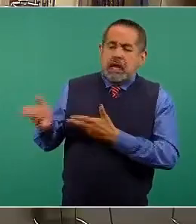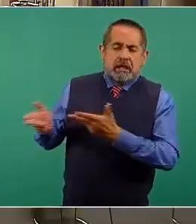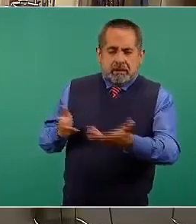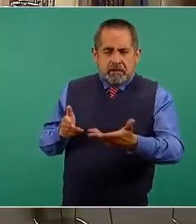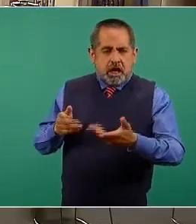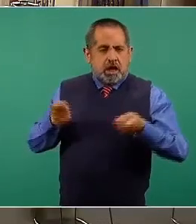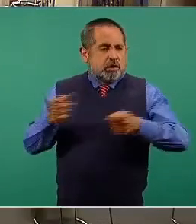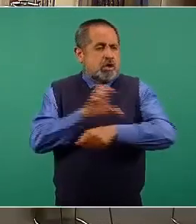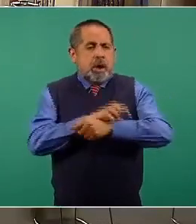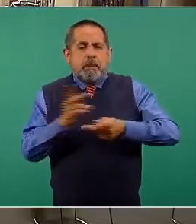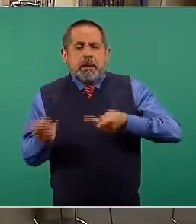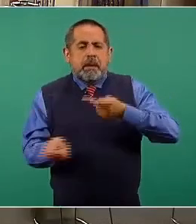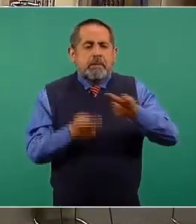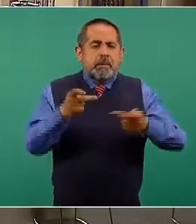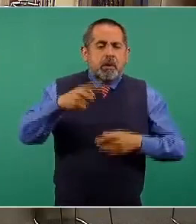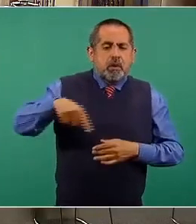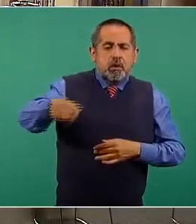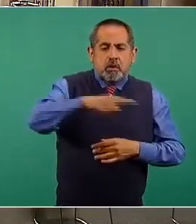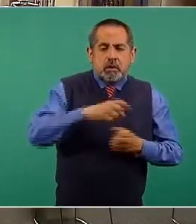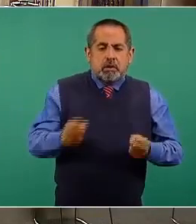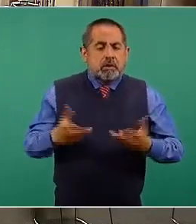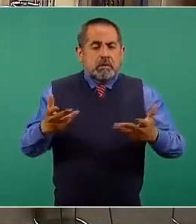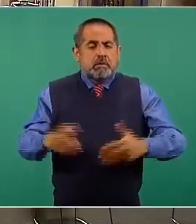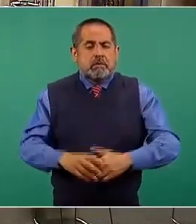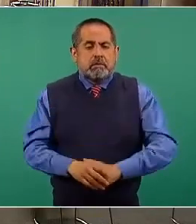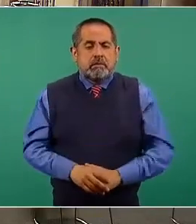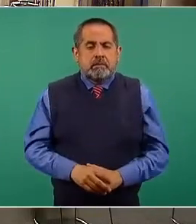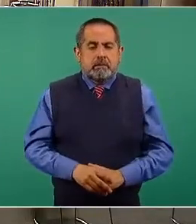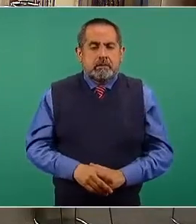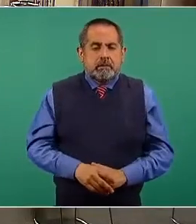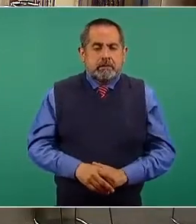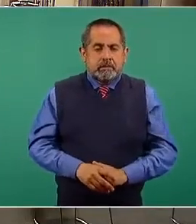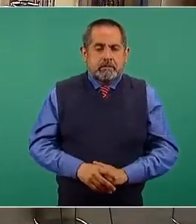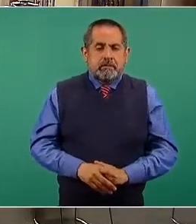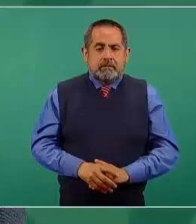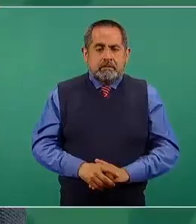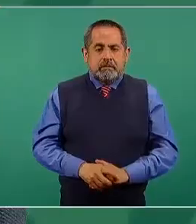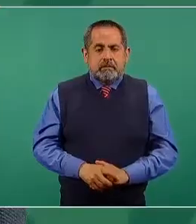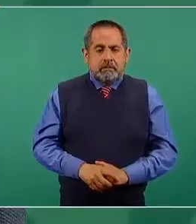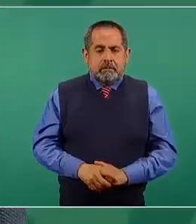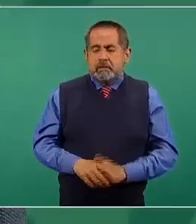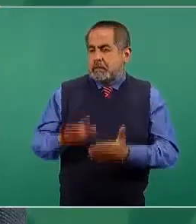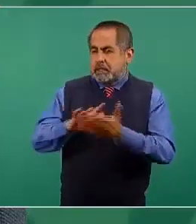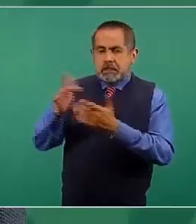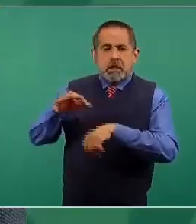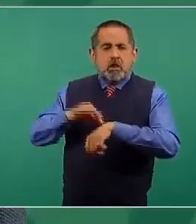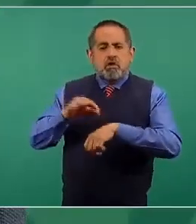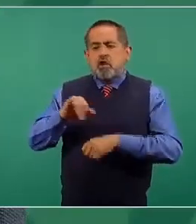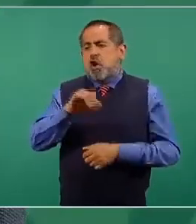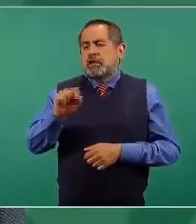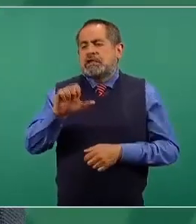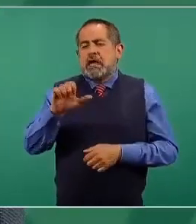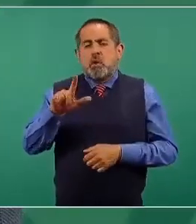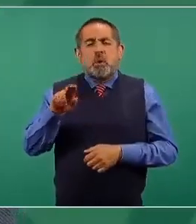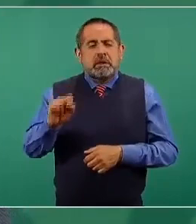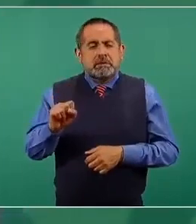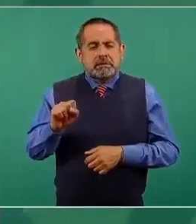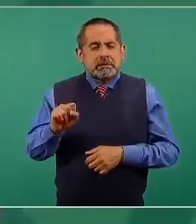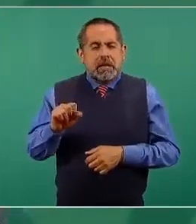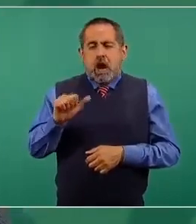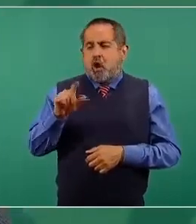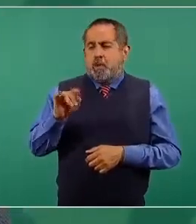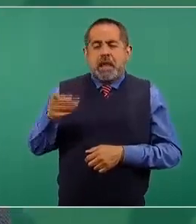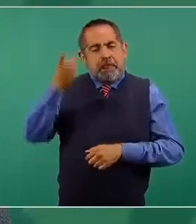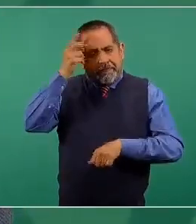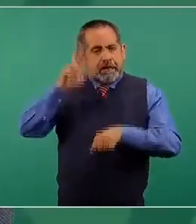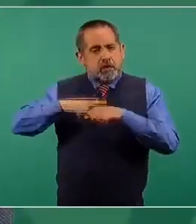a coordinar el espacio de preguntas y respuestas. Muchas gracias. Agradecemos al doctor José Luis Alomía Segarra, director